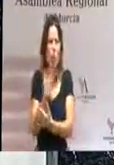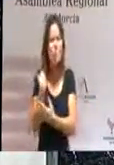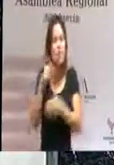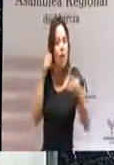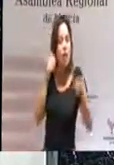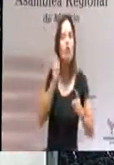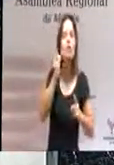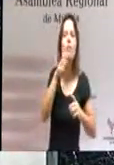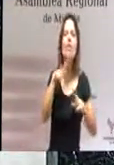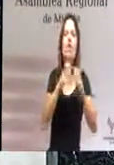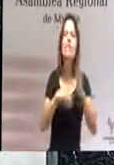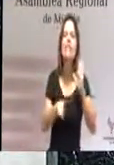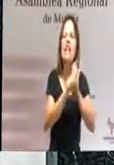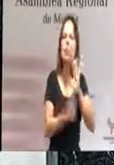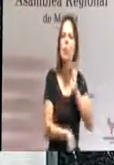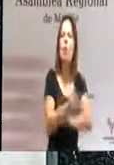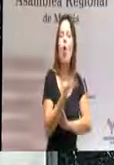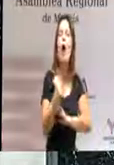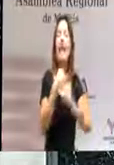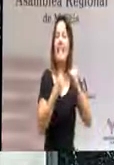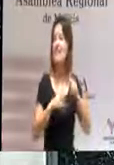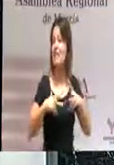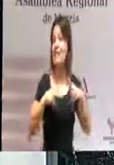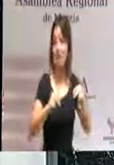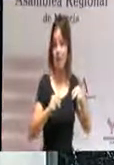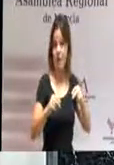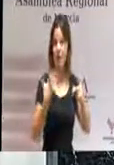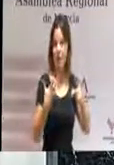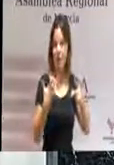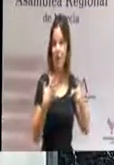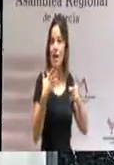de decretar el final de la crisis, aunque para